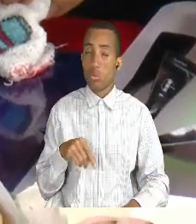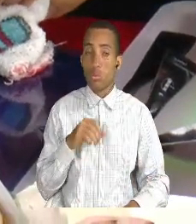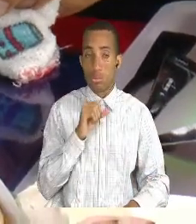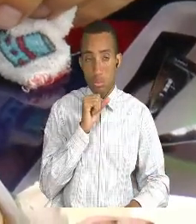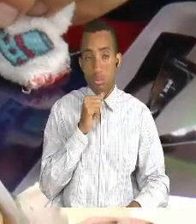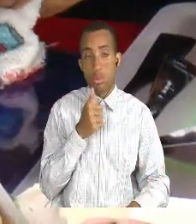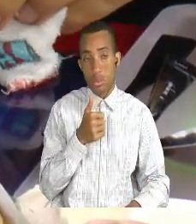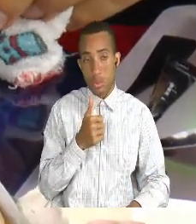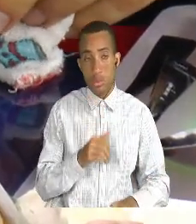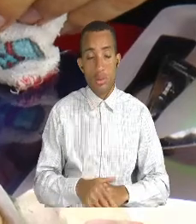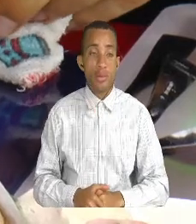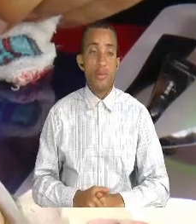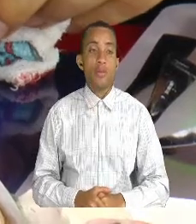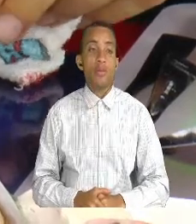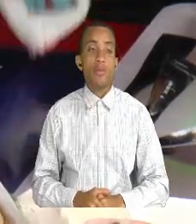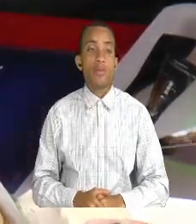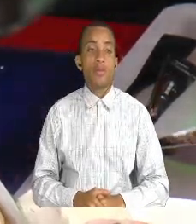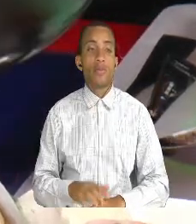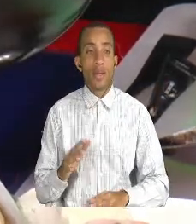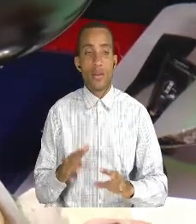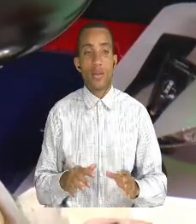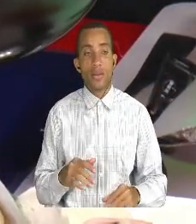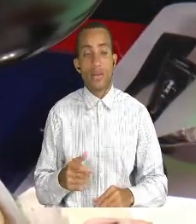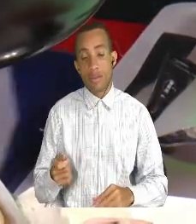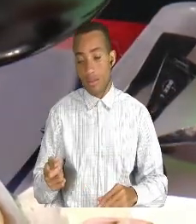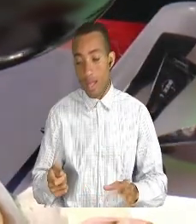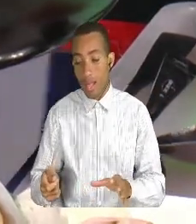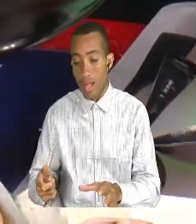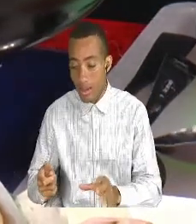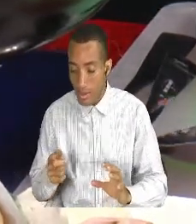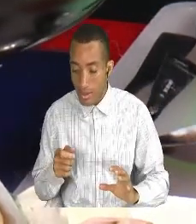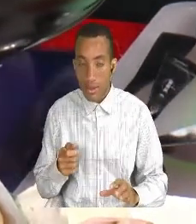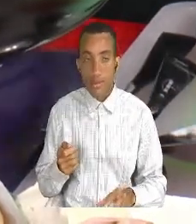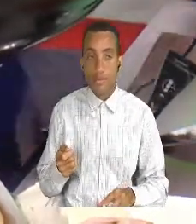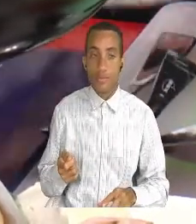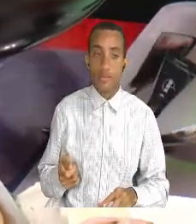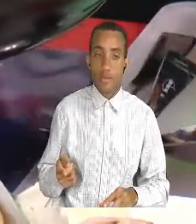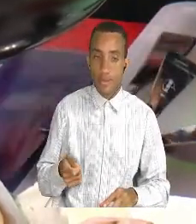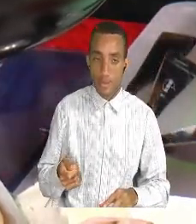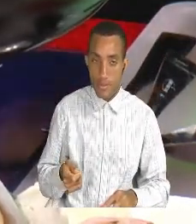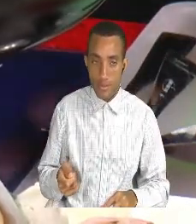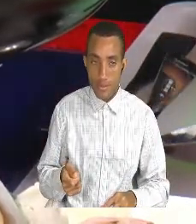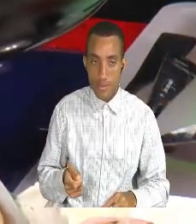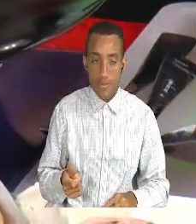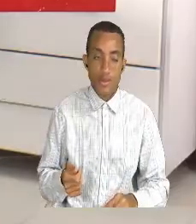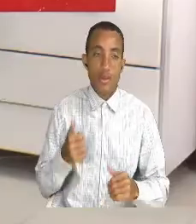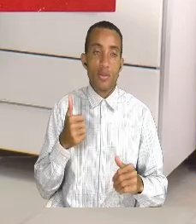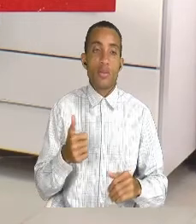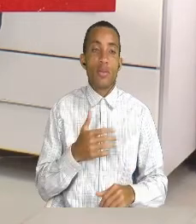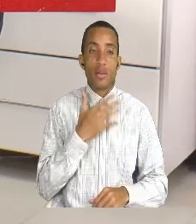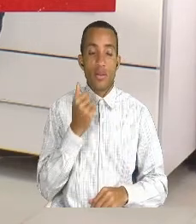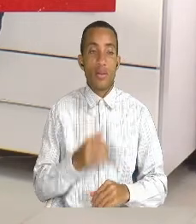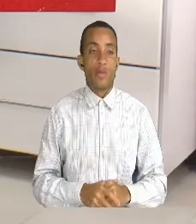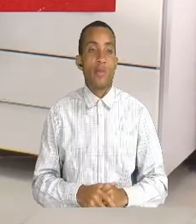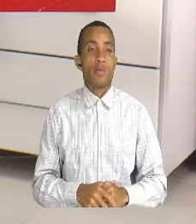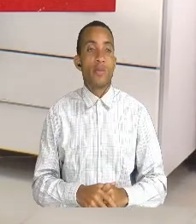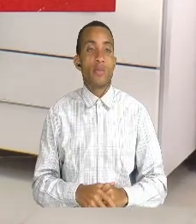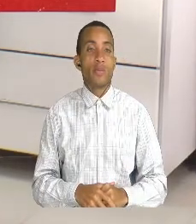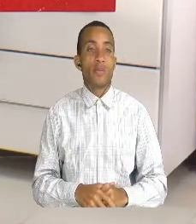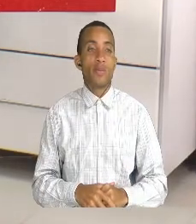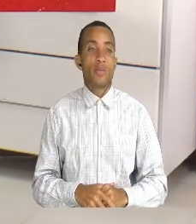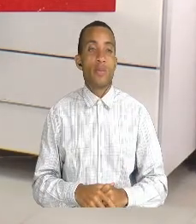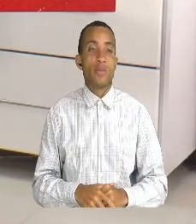voy a acomodar aquí nuestro fogón, que a veces se rueda. Sí, a veces casi siempre. Préstame el trapo. Con gusto. Bueno,